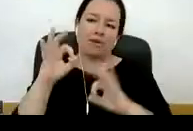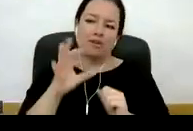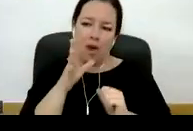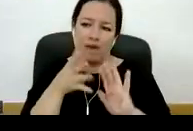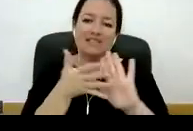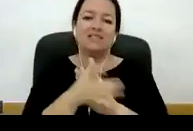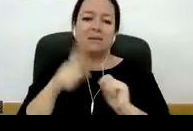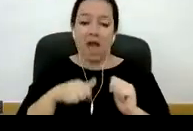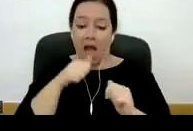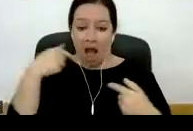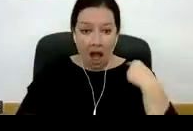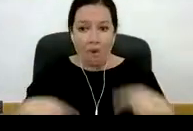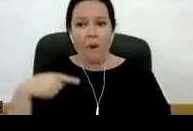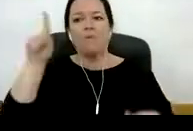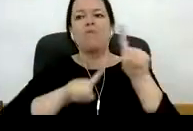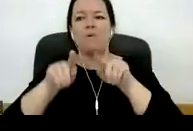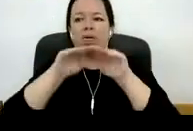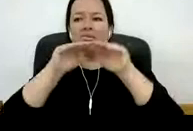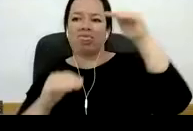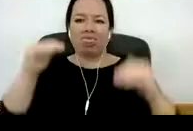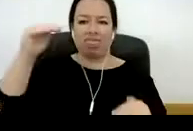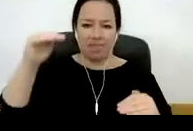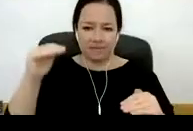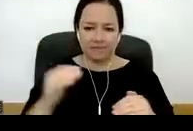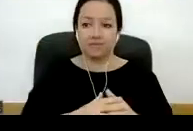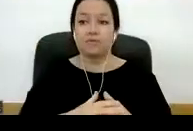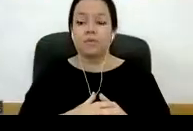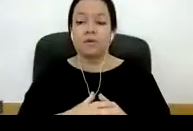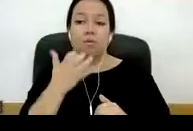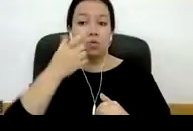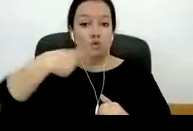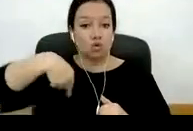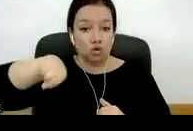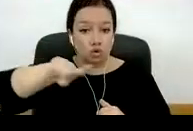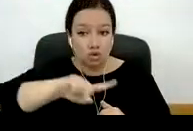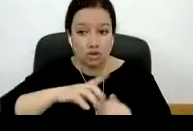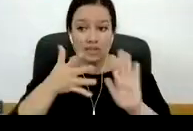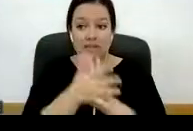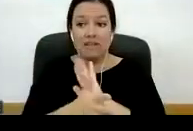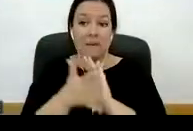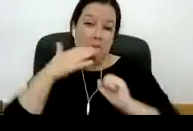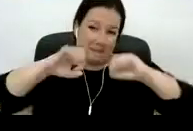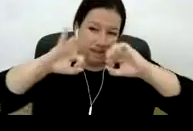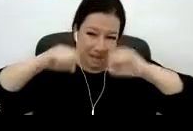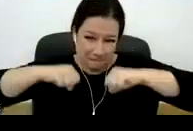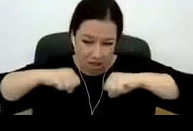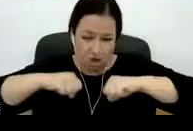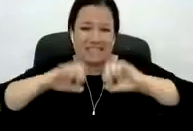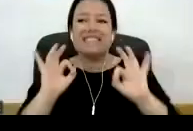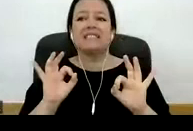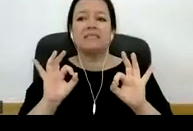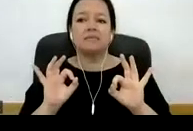desequilibrios hidroelectrolíticos, es decir, como tenemos menos margen a la hora de